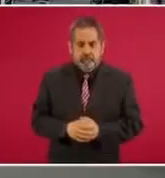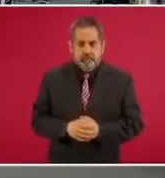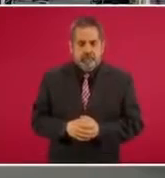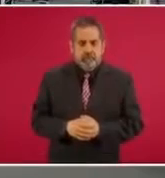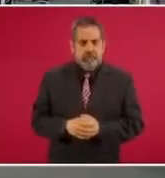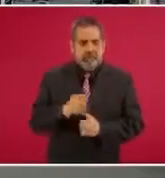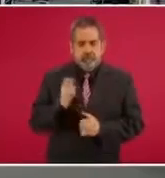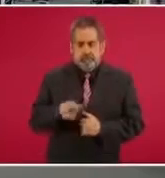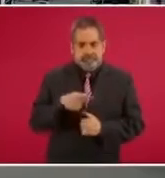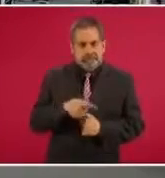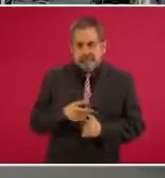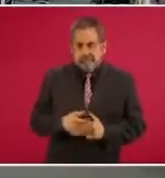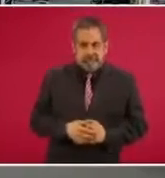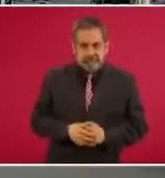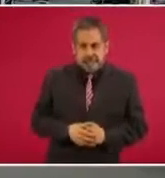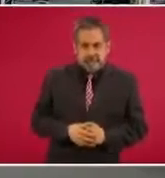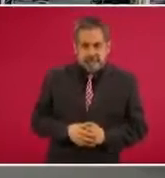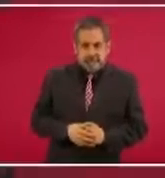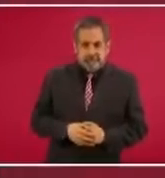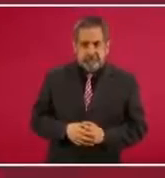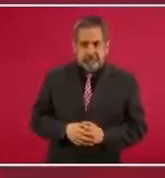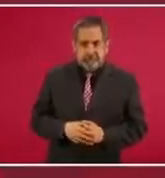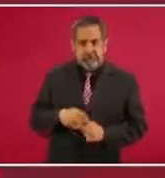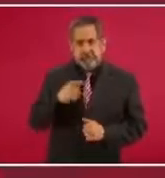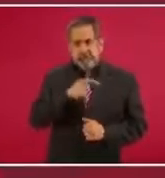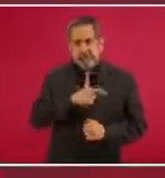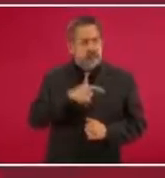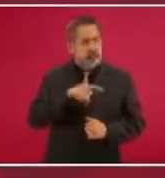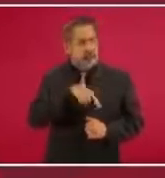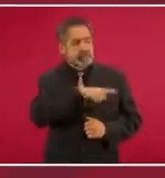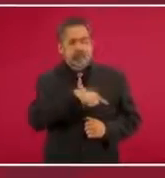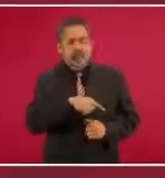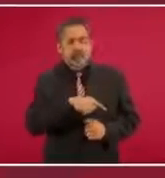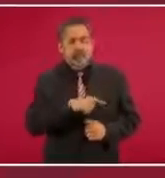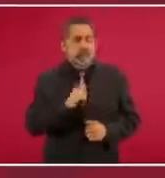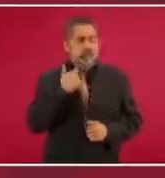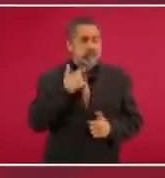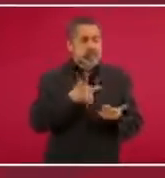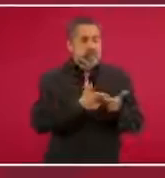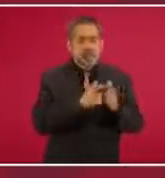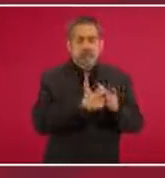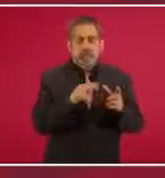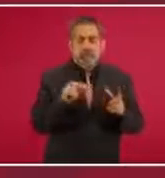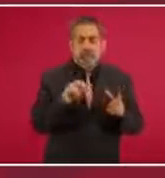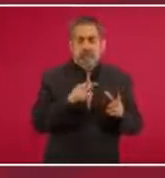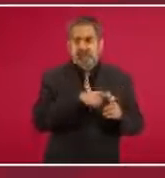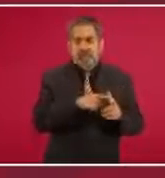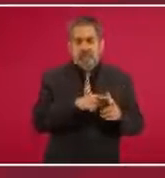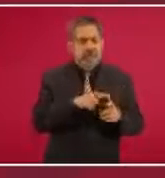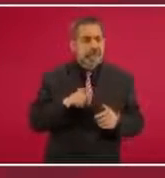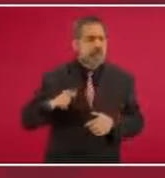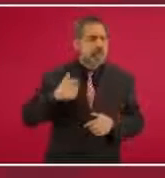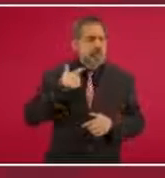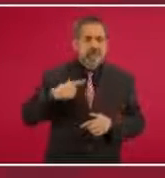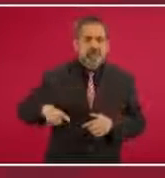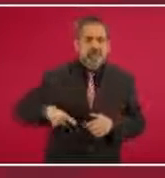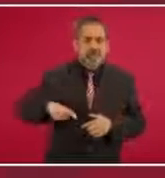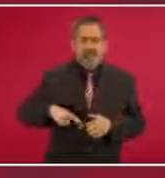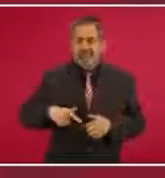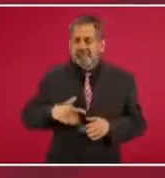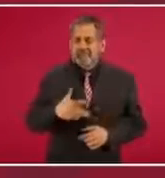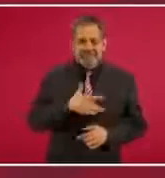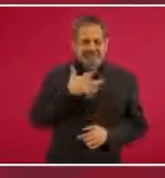esto solo lo hicieron o se atrevieron a hacer los gobiernos insensatos